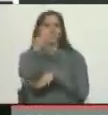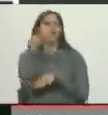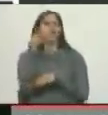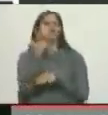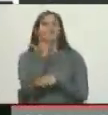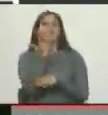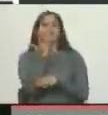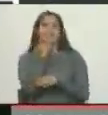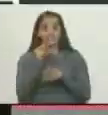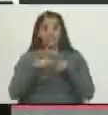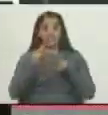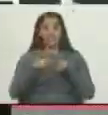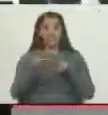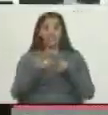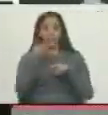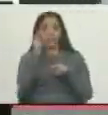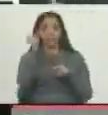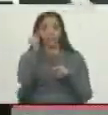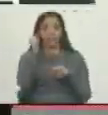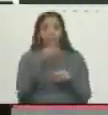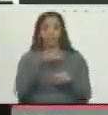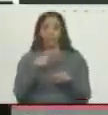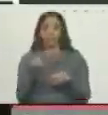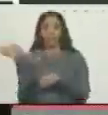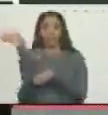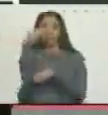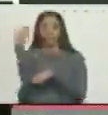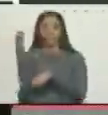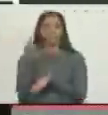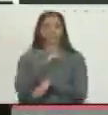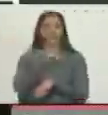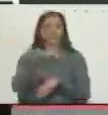las niñas, con nuestra bandera,